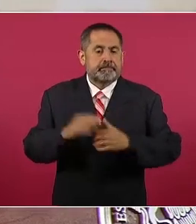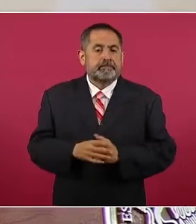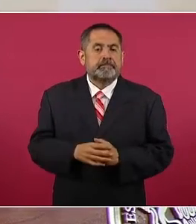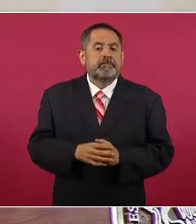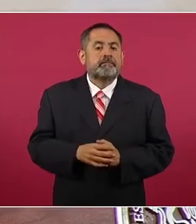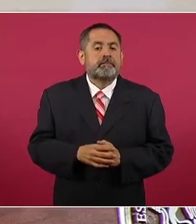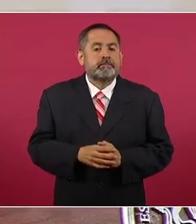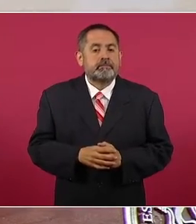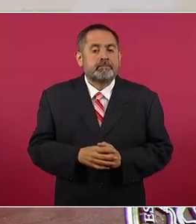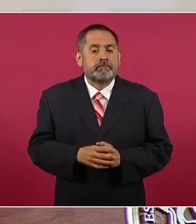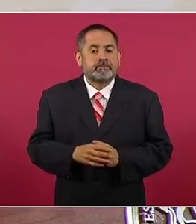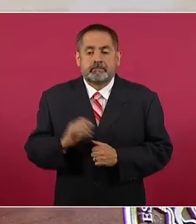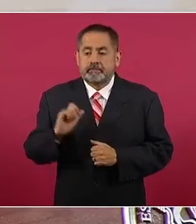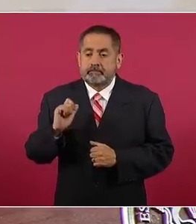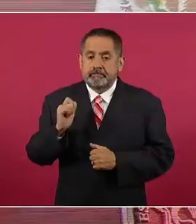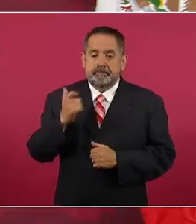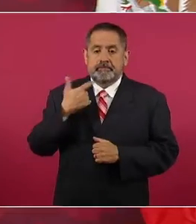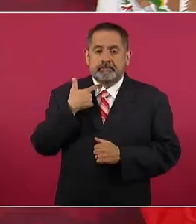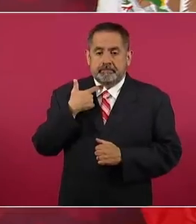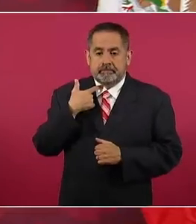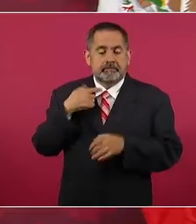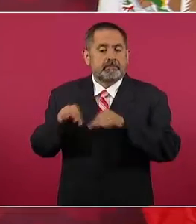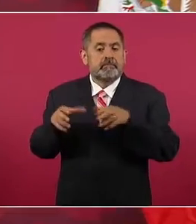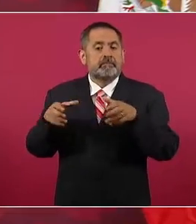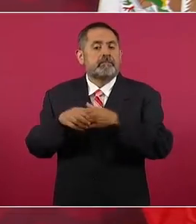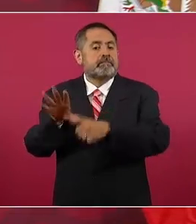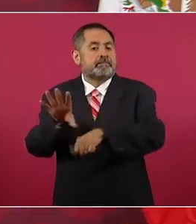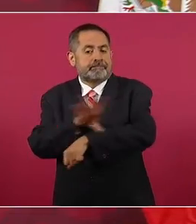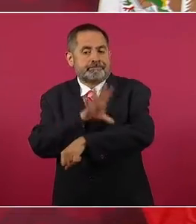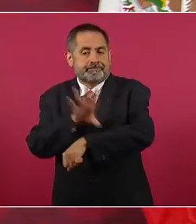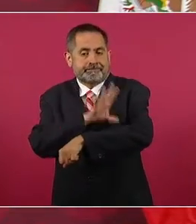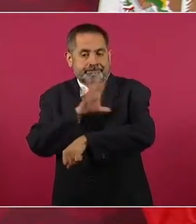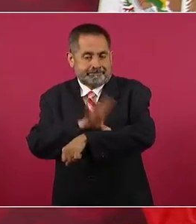los anteriores trabajadores eléctricos,